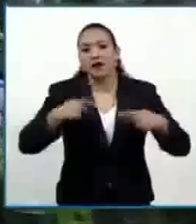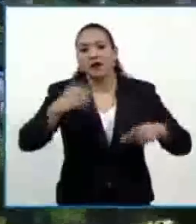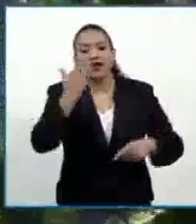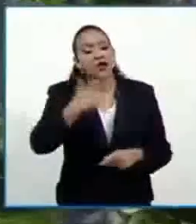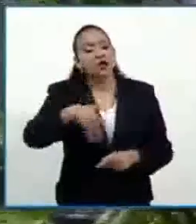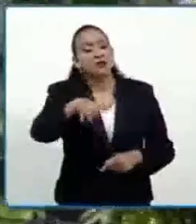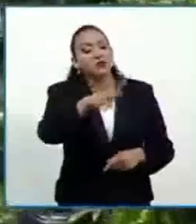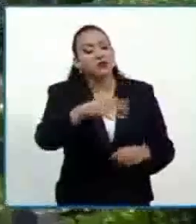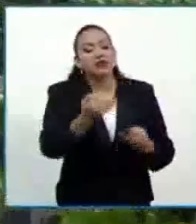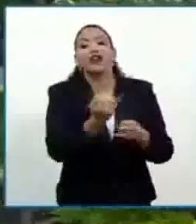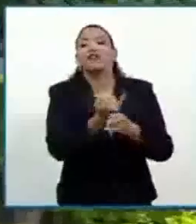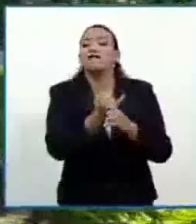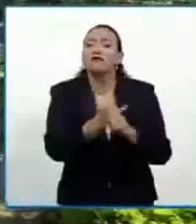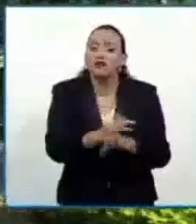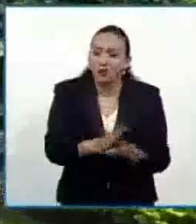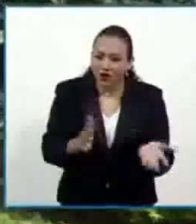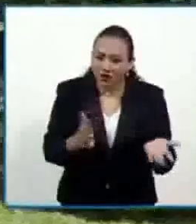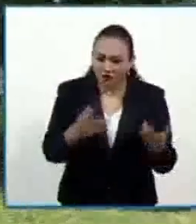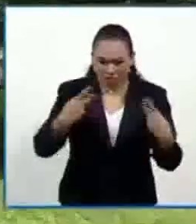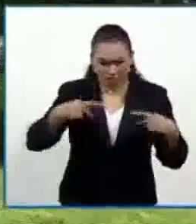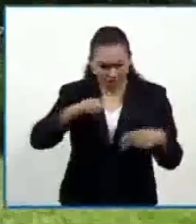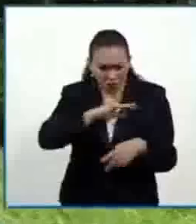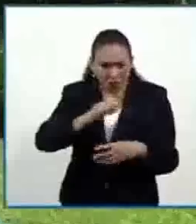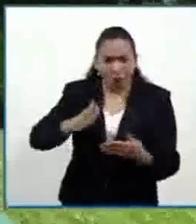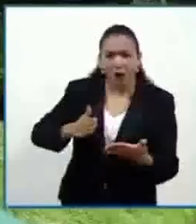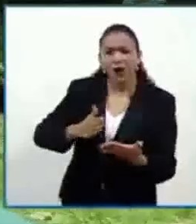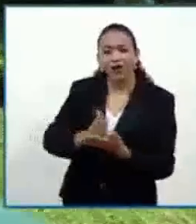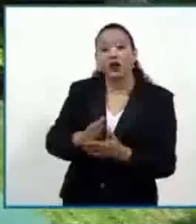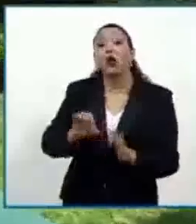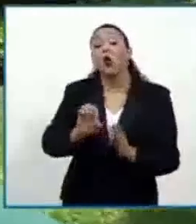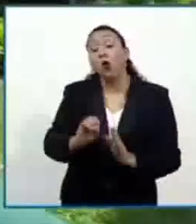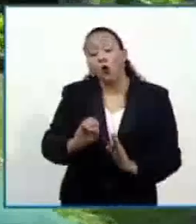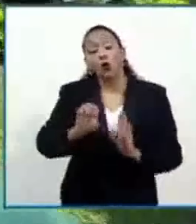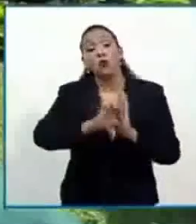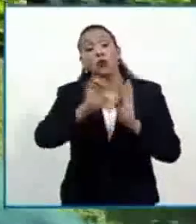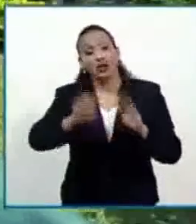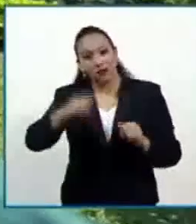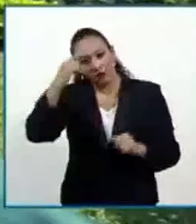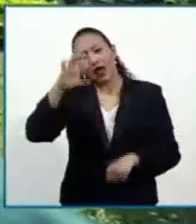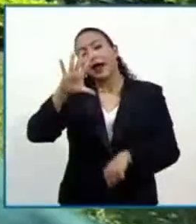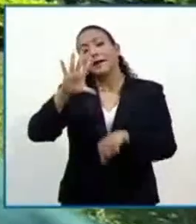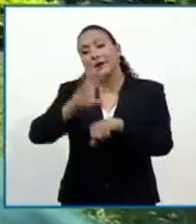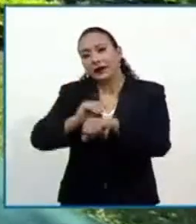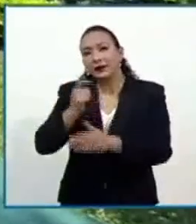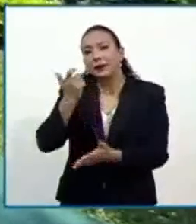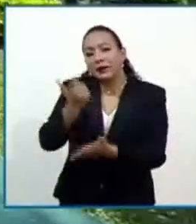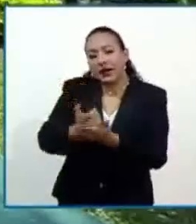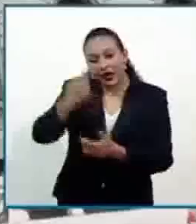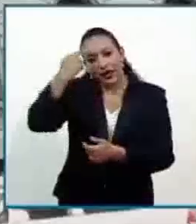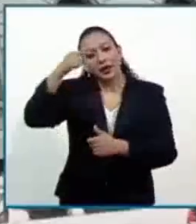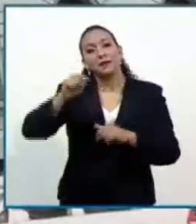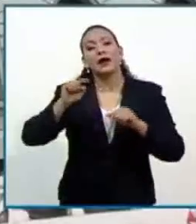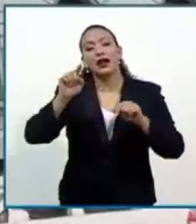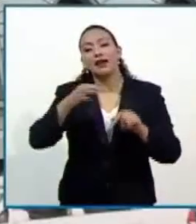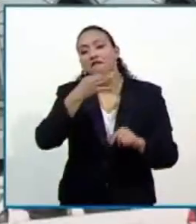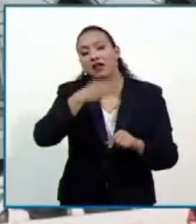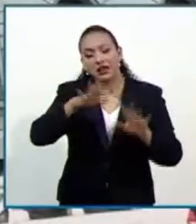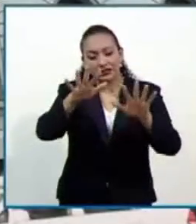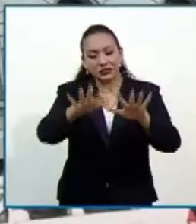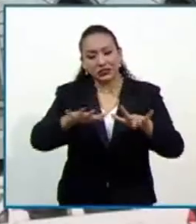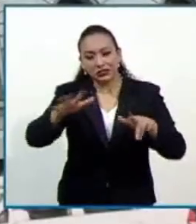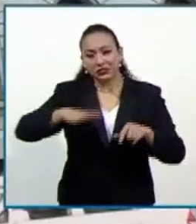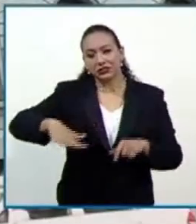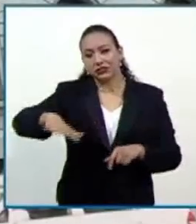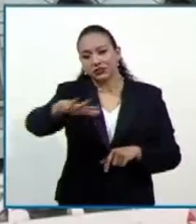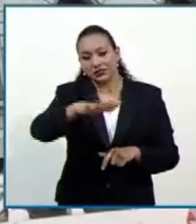derecho de acceso a la información, por la expedición de permisos para la celebración de eventos sociales particulares y con fines de lucro, por